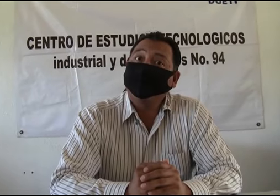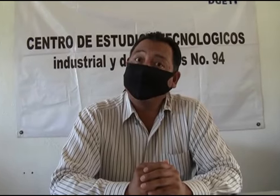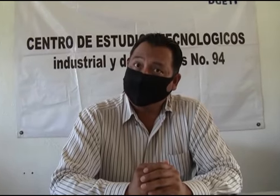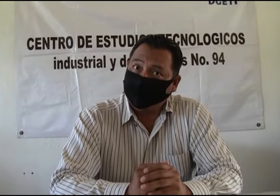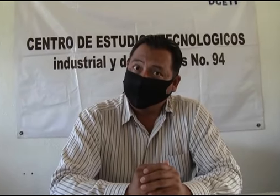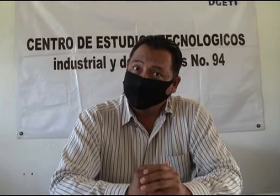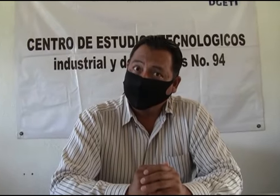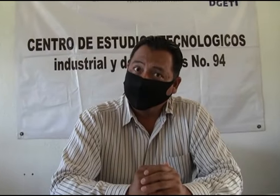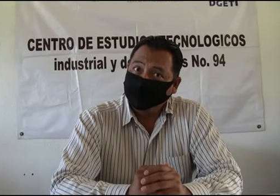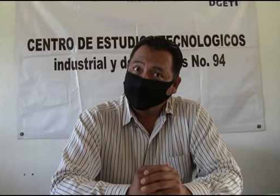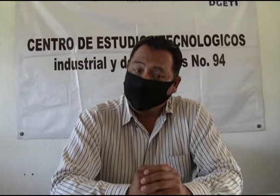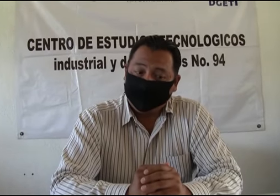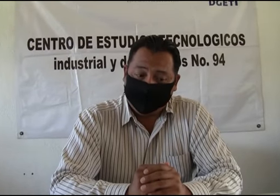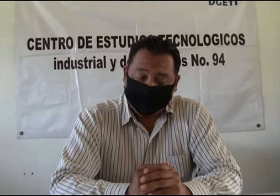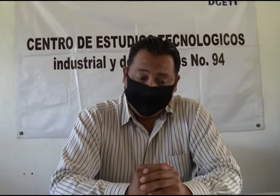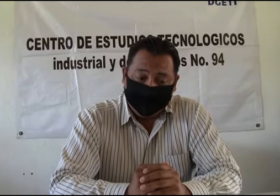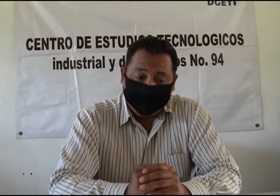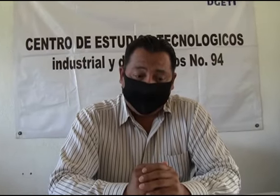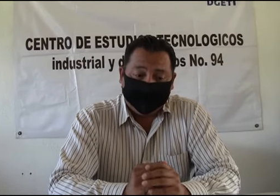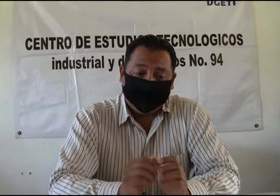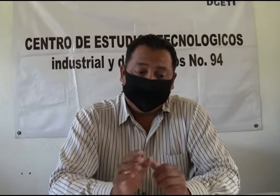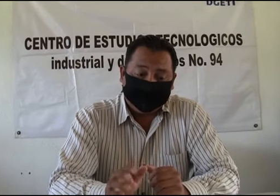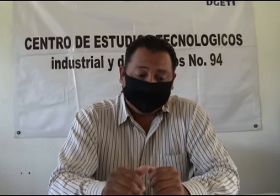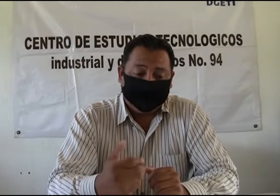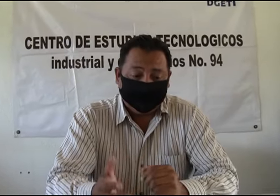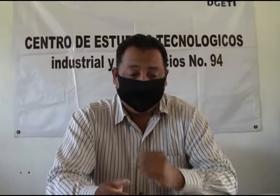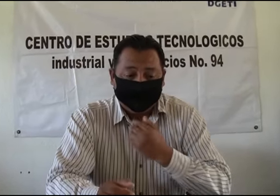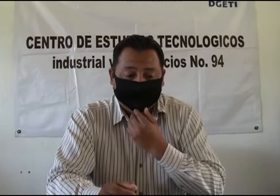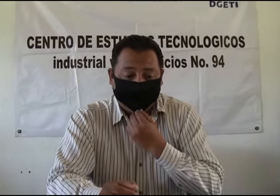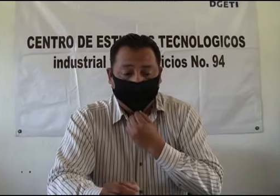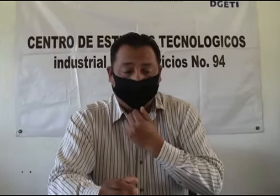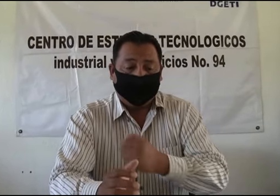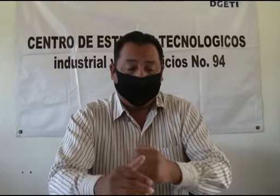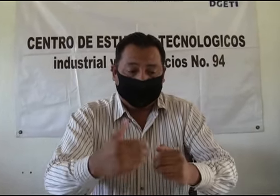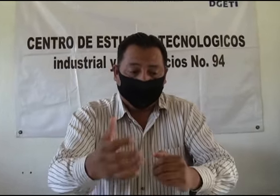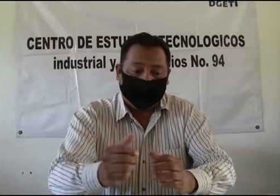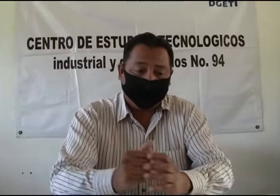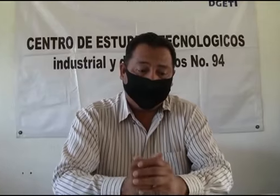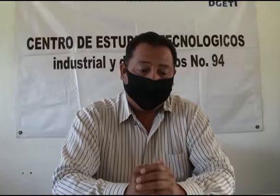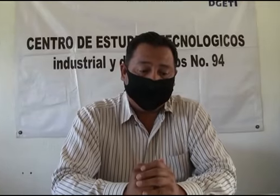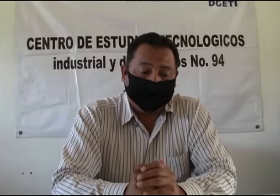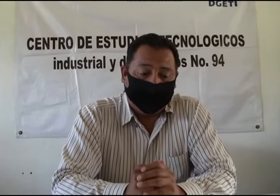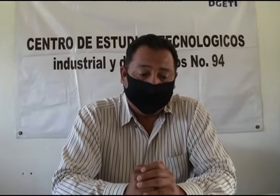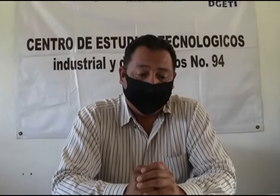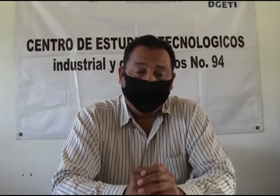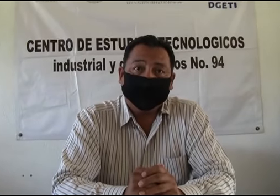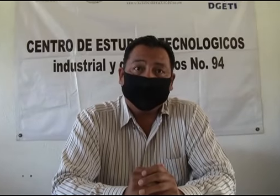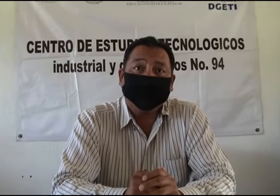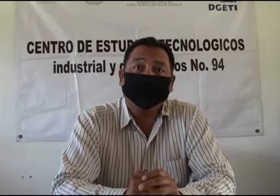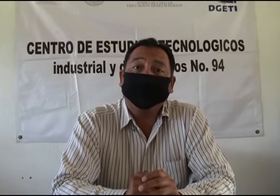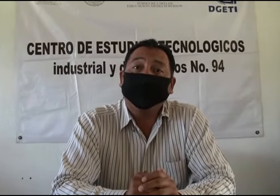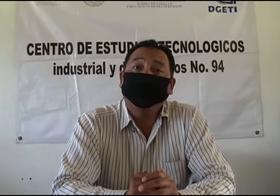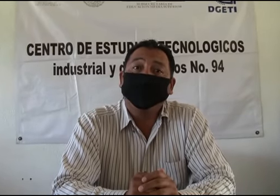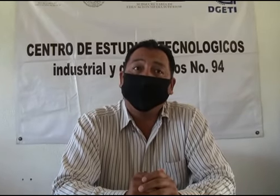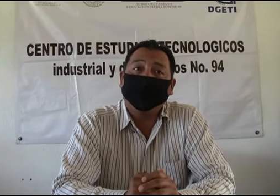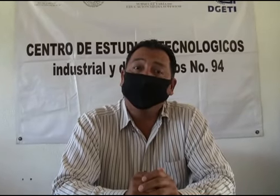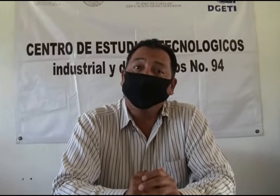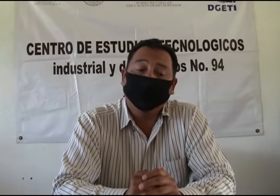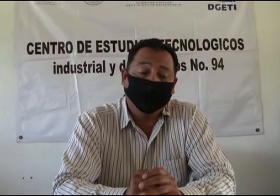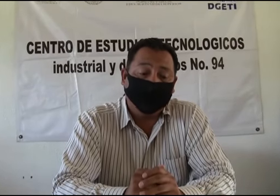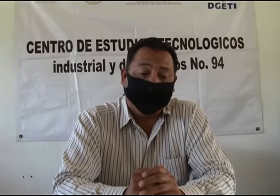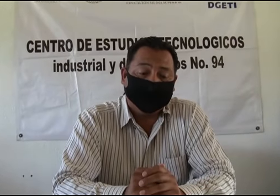ese preregistro. ¿Para qué? Para garantizar que la escuela de preferencia los acepte